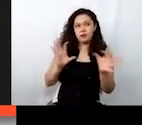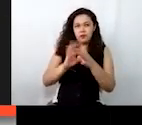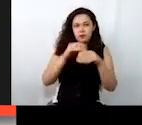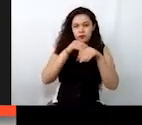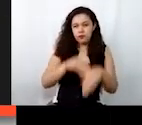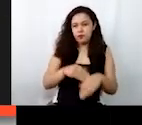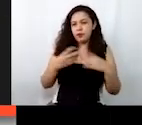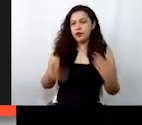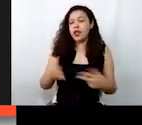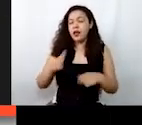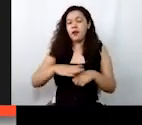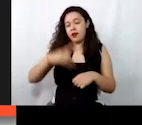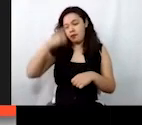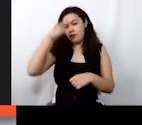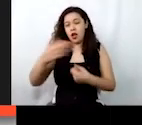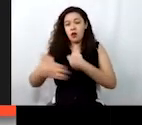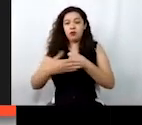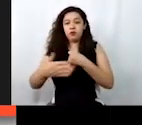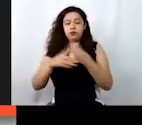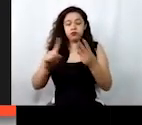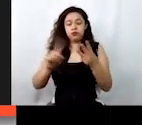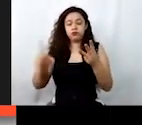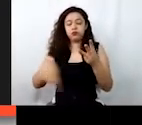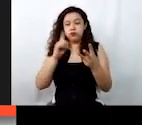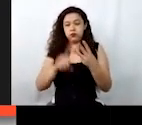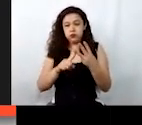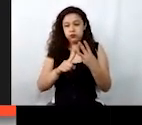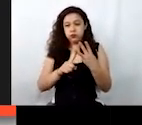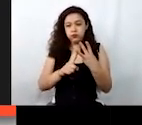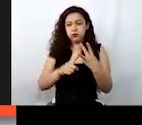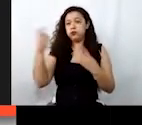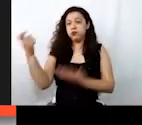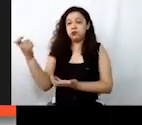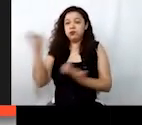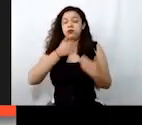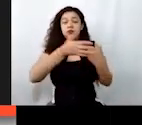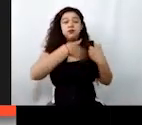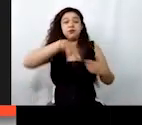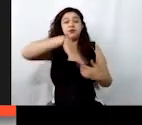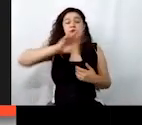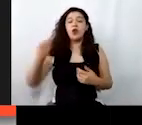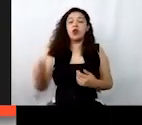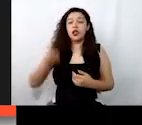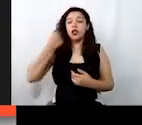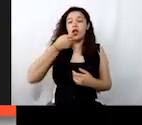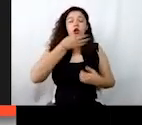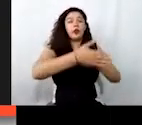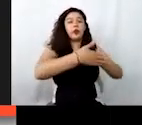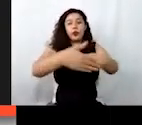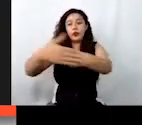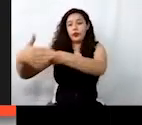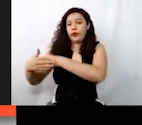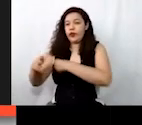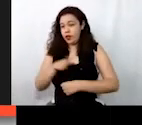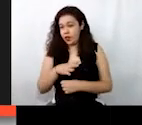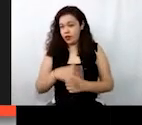para aplicación al siguiente paso, que son los recursos financieros o tecnológicos o las convocatorias disponibles. Yo también